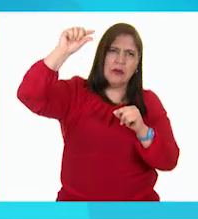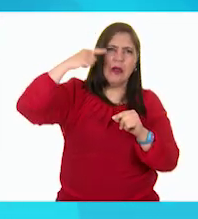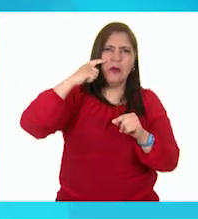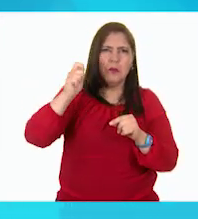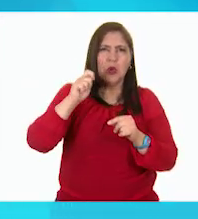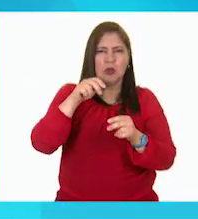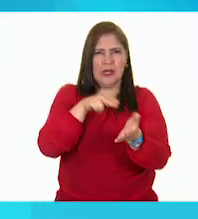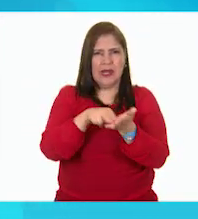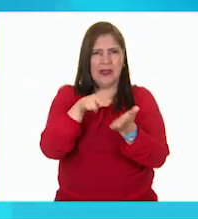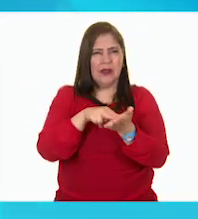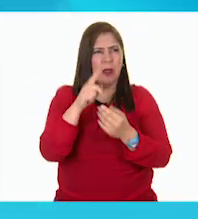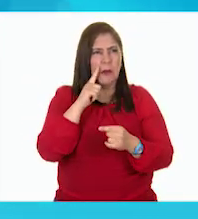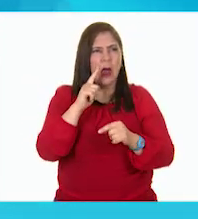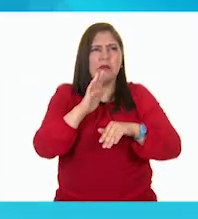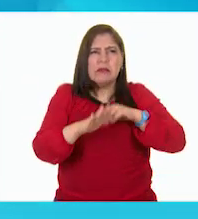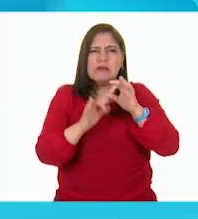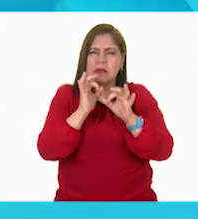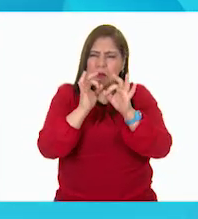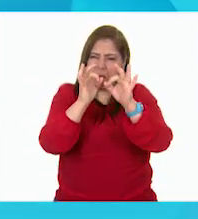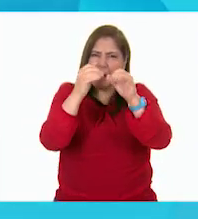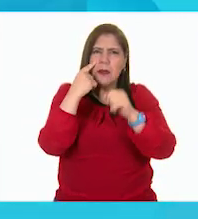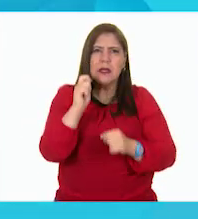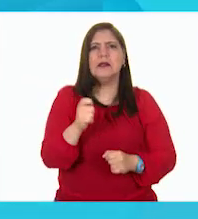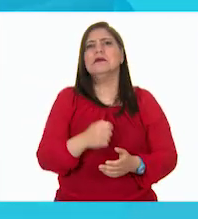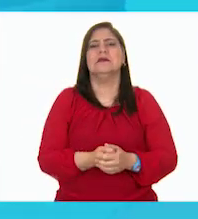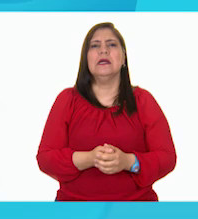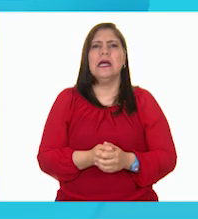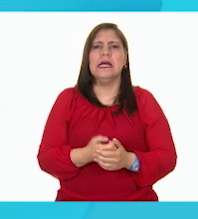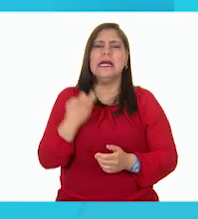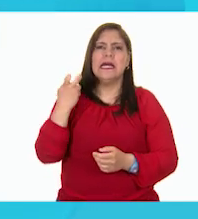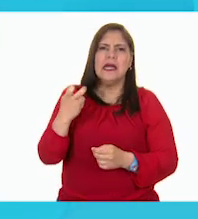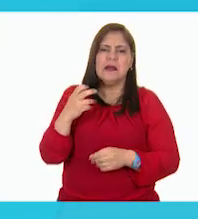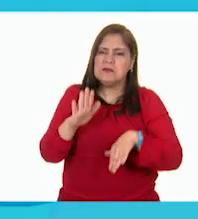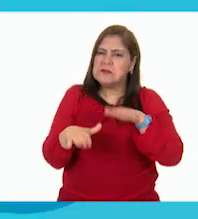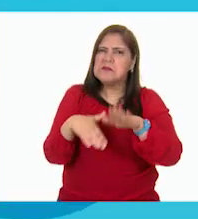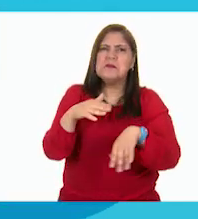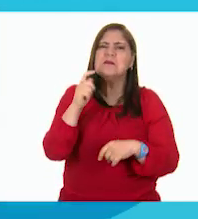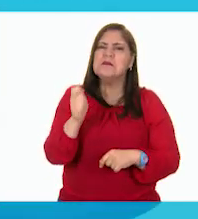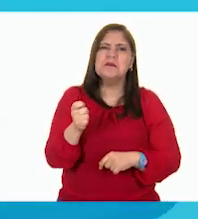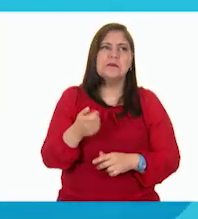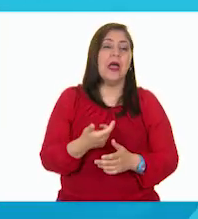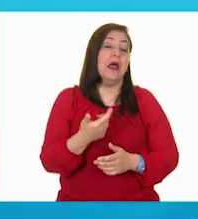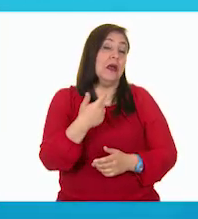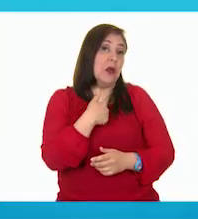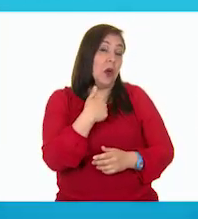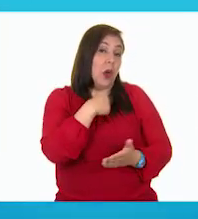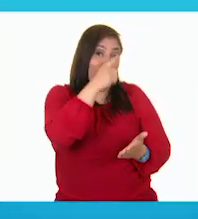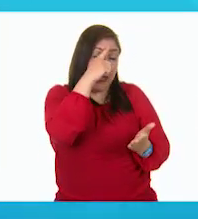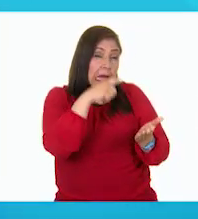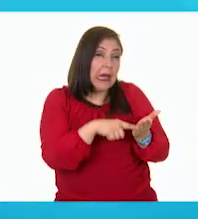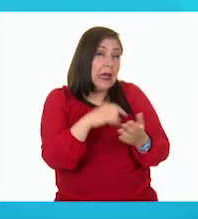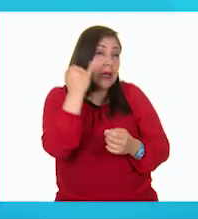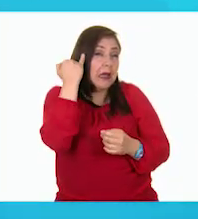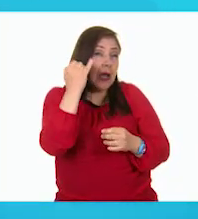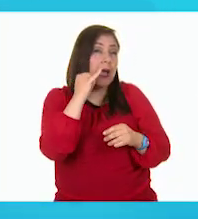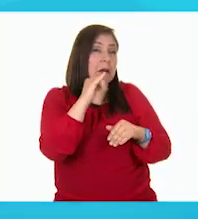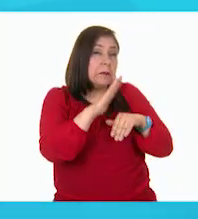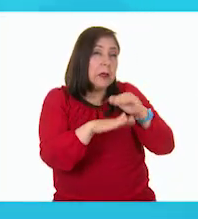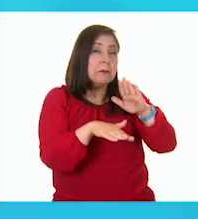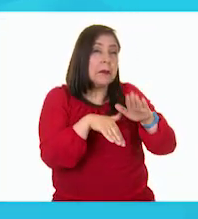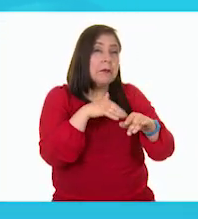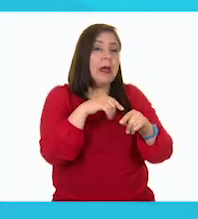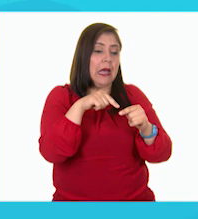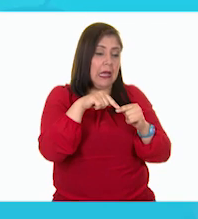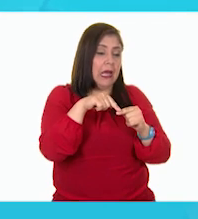unas huellitas, ¿verdad? Ujú. ¿Qué significan esas huellitas? A mí se me ocurre que tal vez es el trayecto